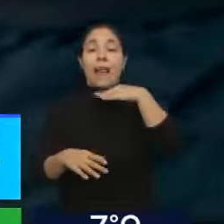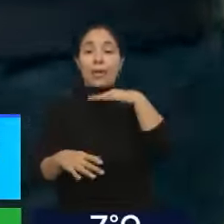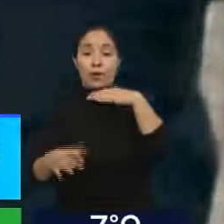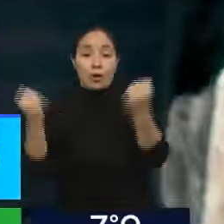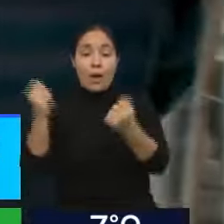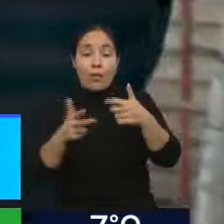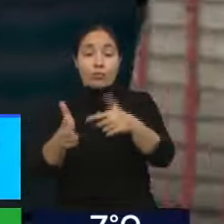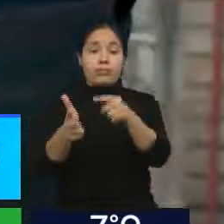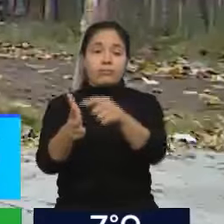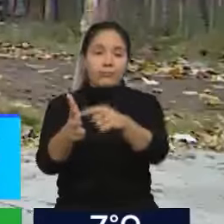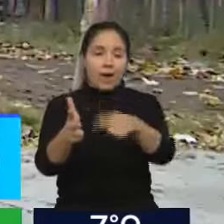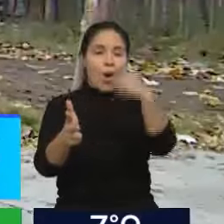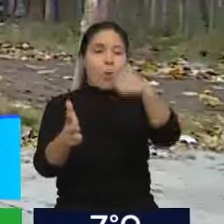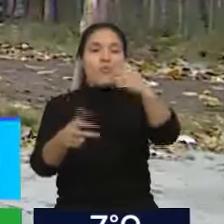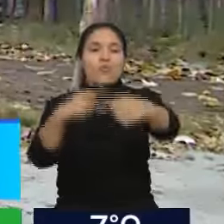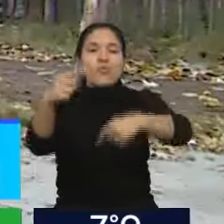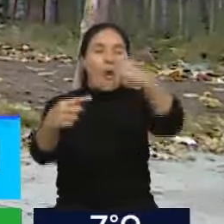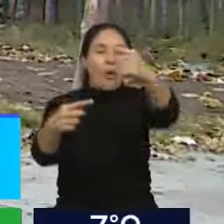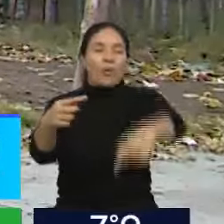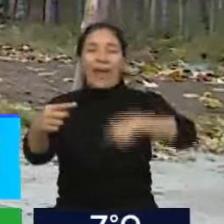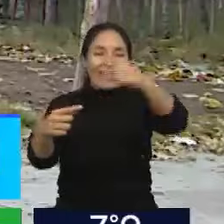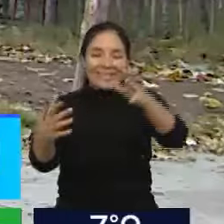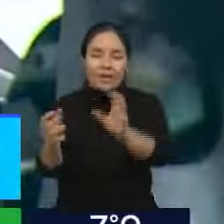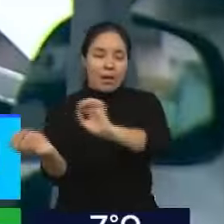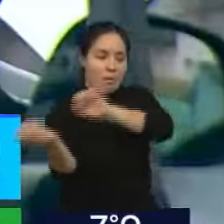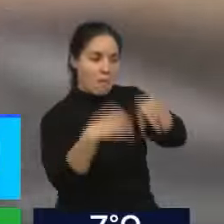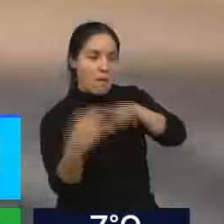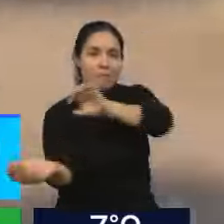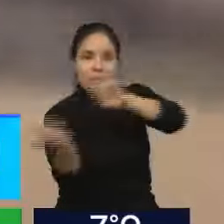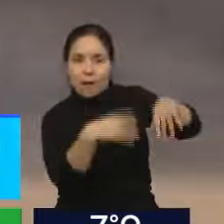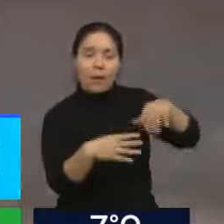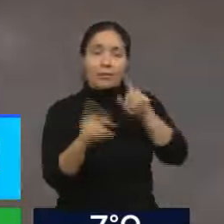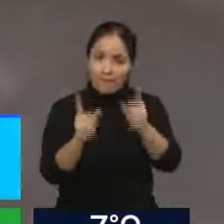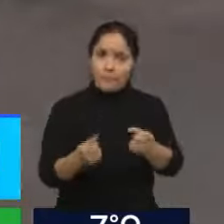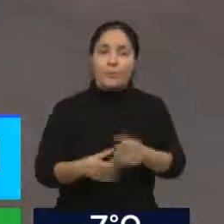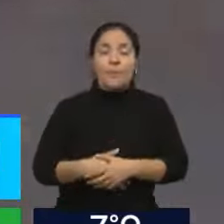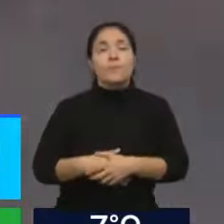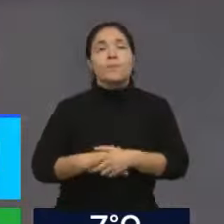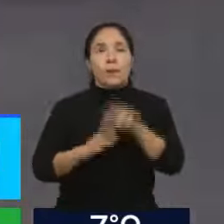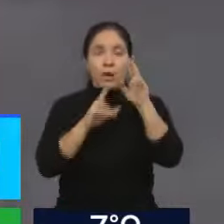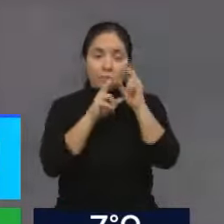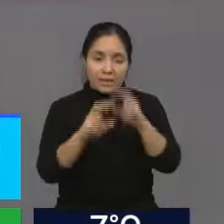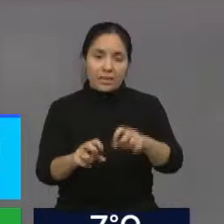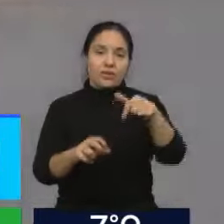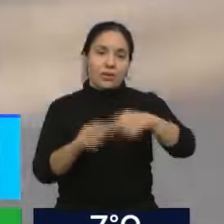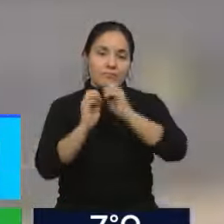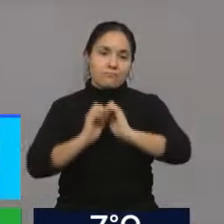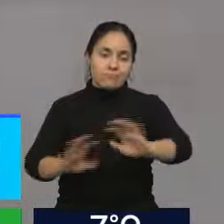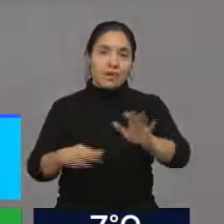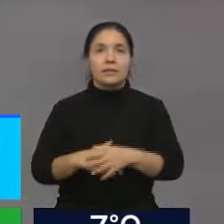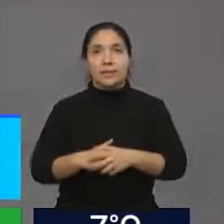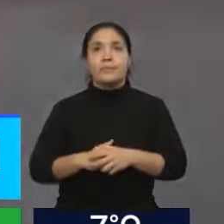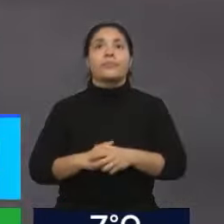un lesionado. Lo que sí hubo, estos tres detenidos, los elementos secuestrados, y una investigación que aparece a partir de ahora en